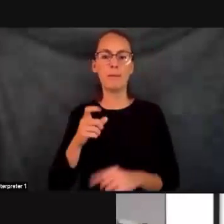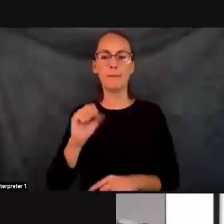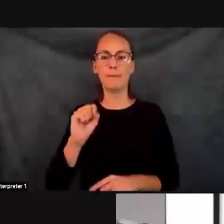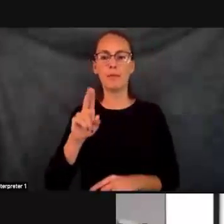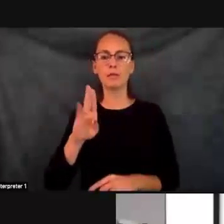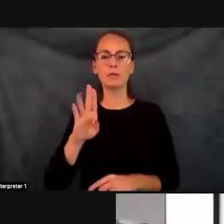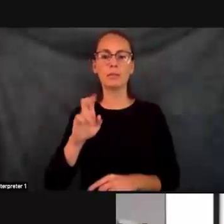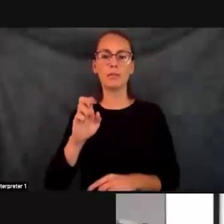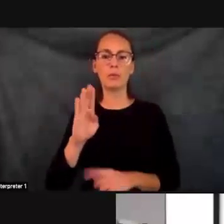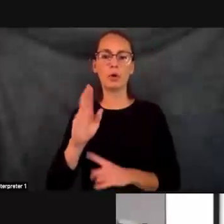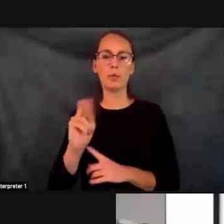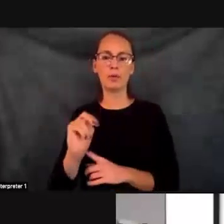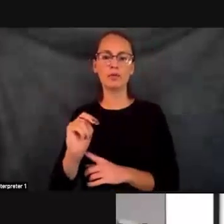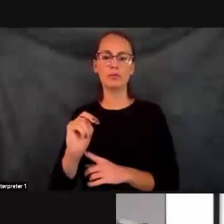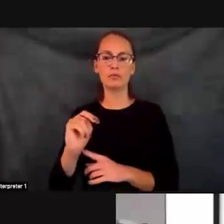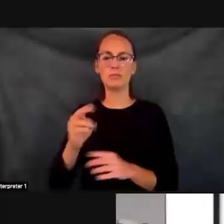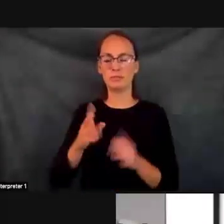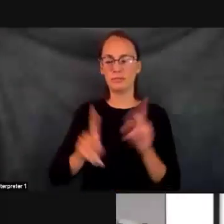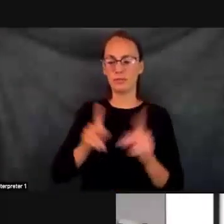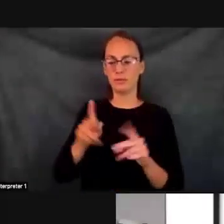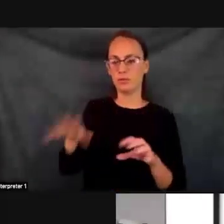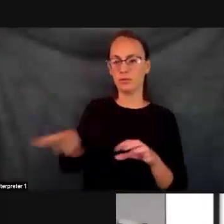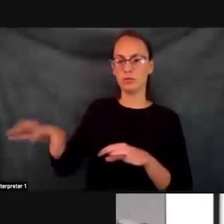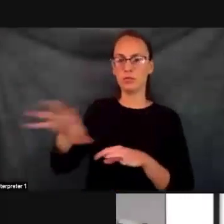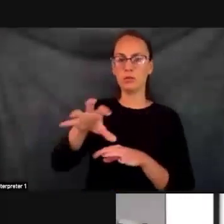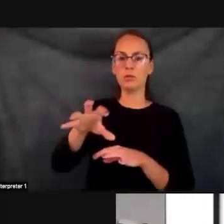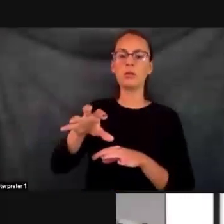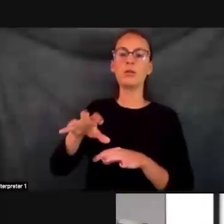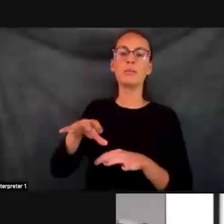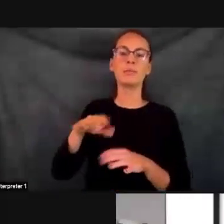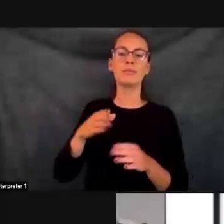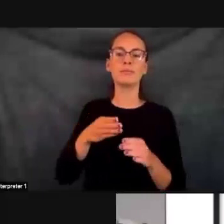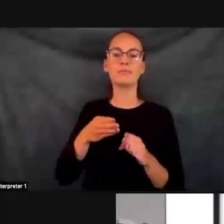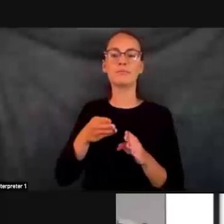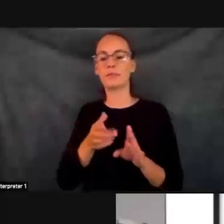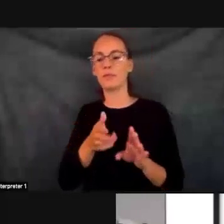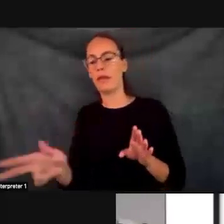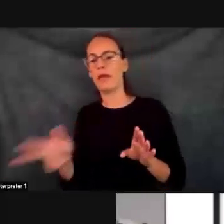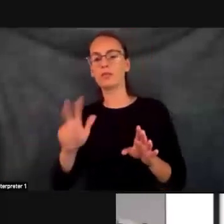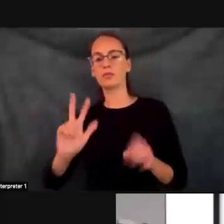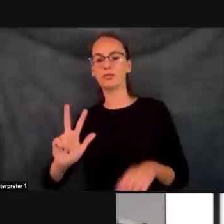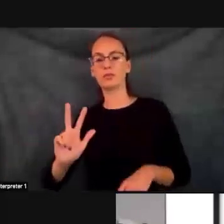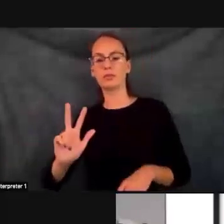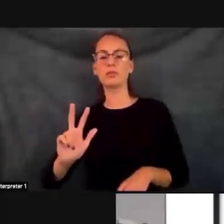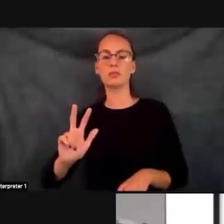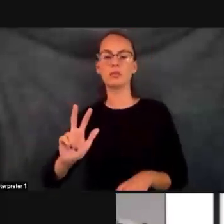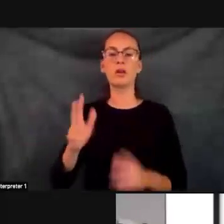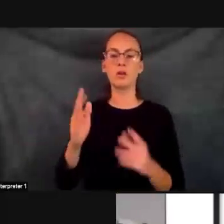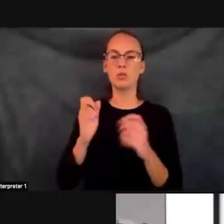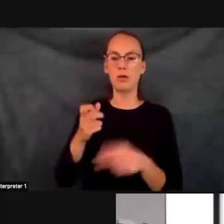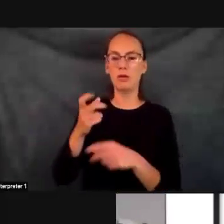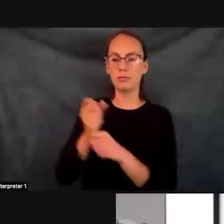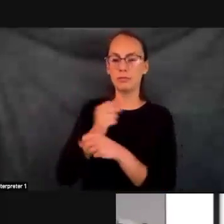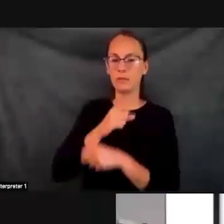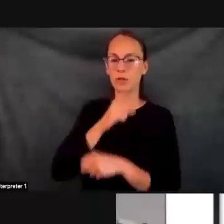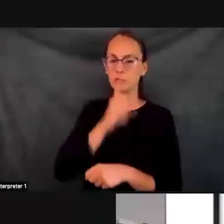A través del análisis económico, hay que responder a las preocupaciones de los residentes y